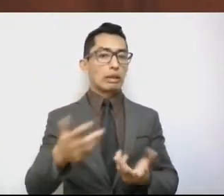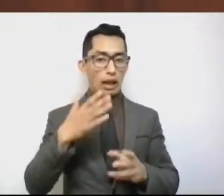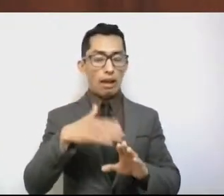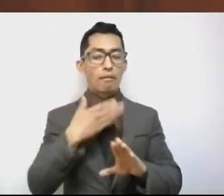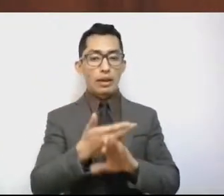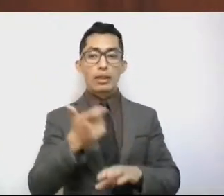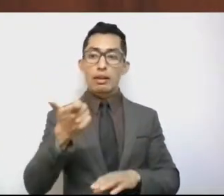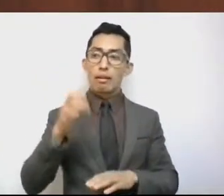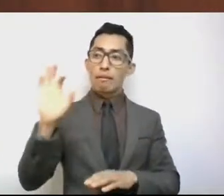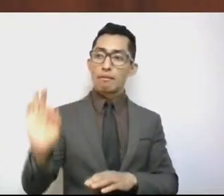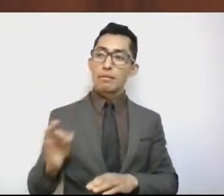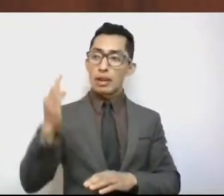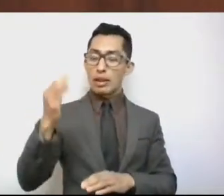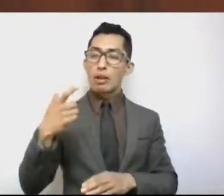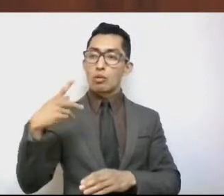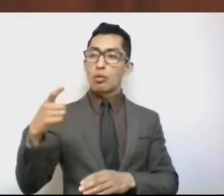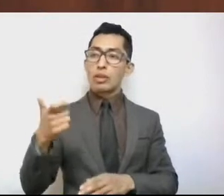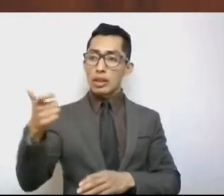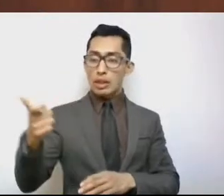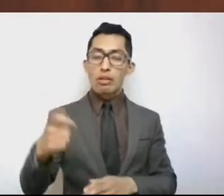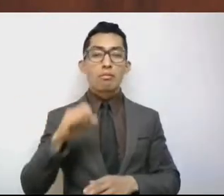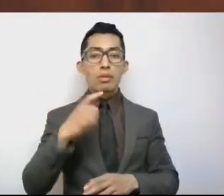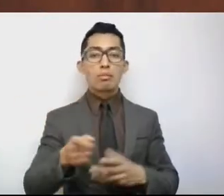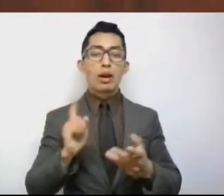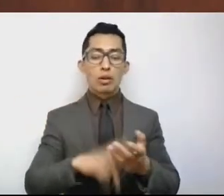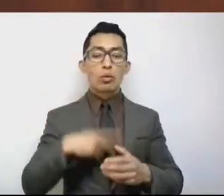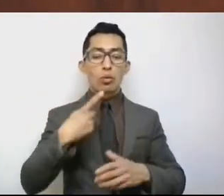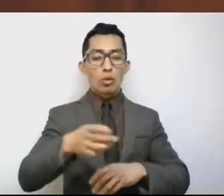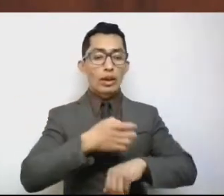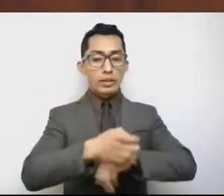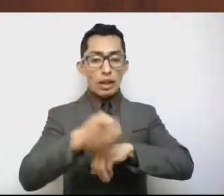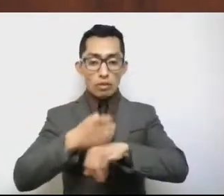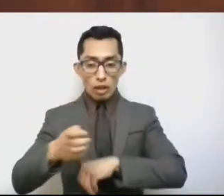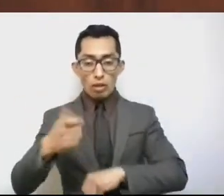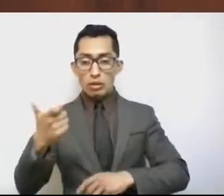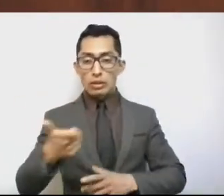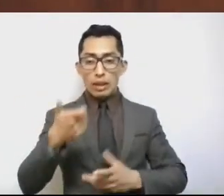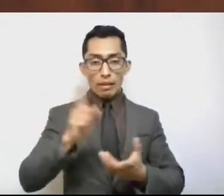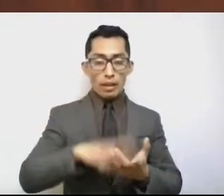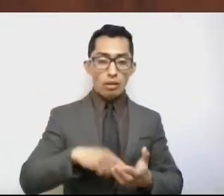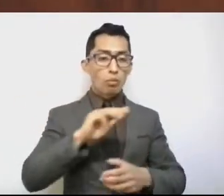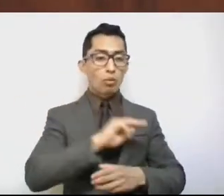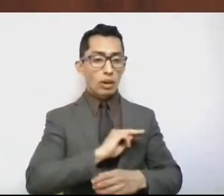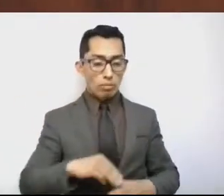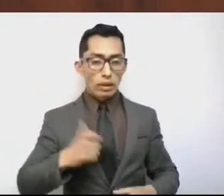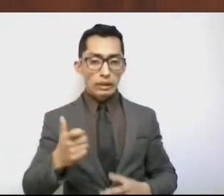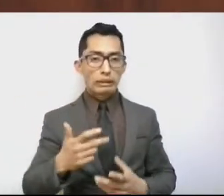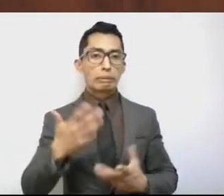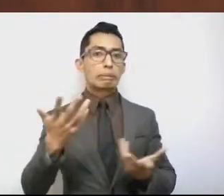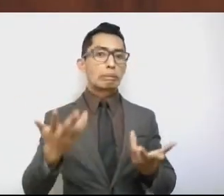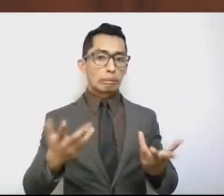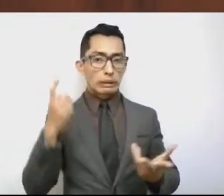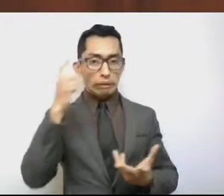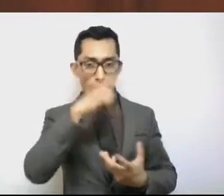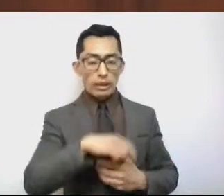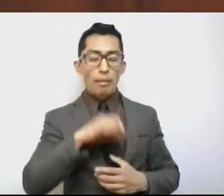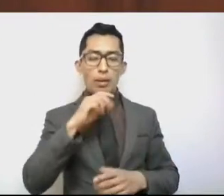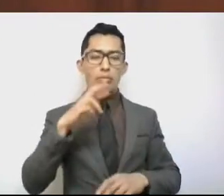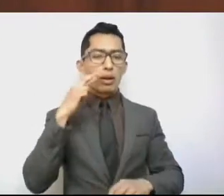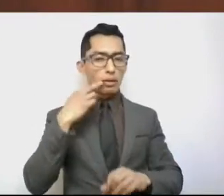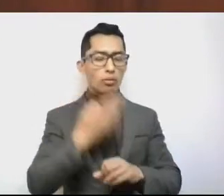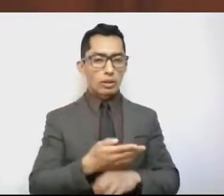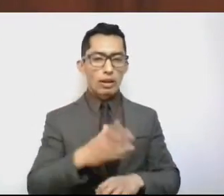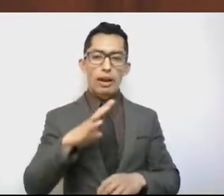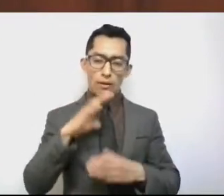federales participables y los ingresos propios de estados y municipios, y que además, con toda responsabilidad y